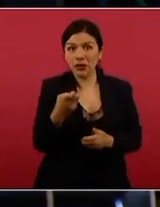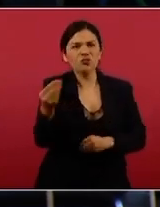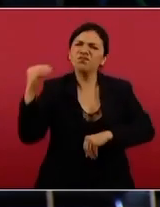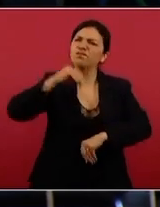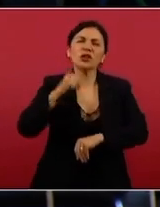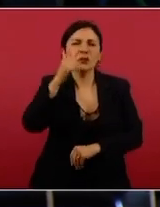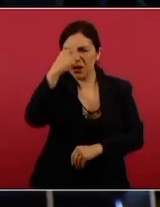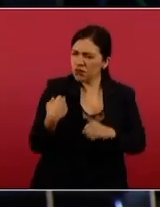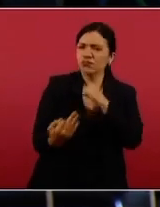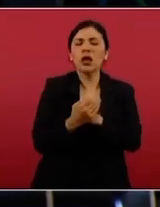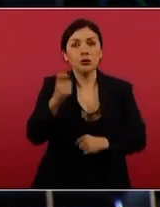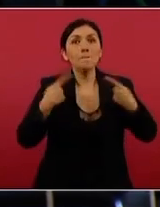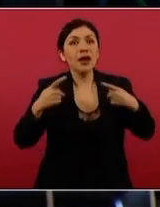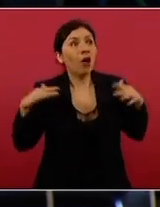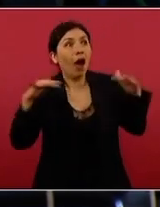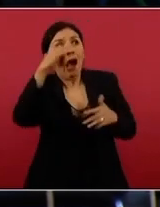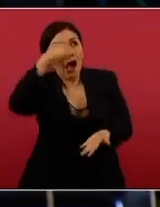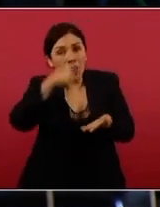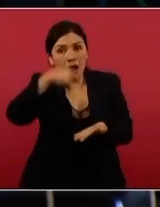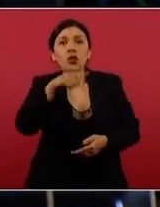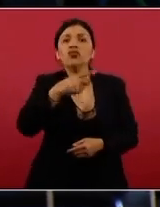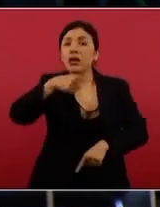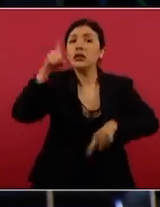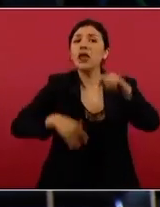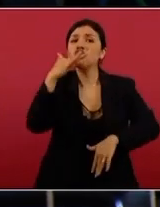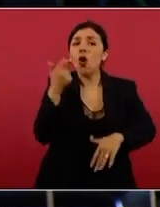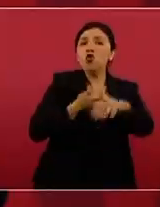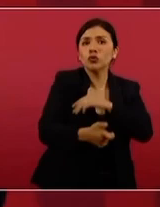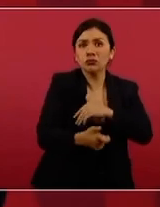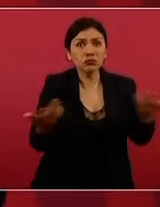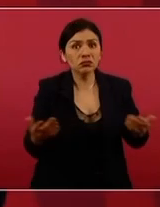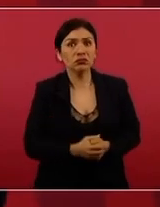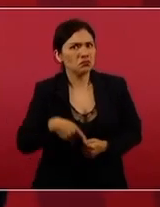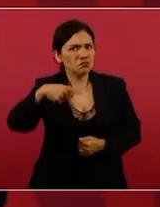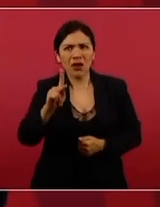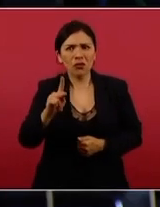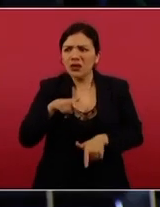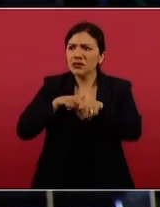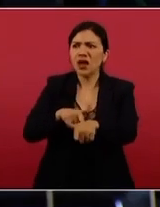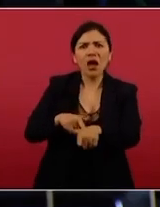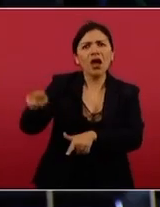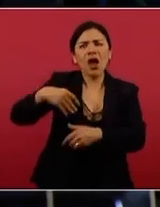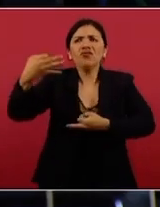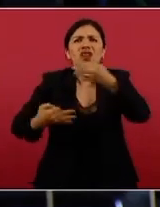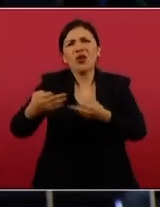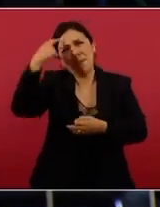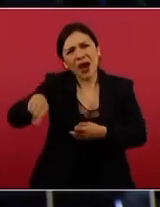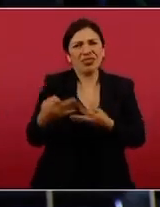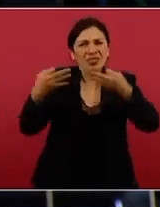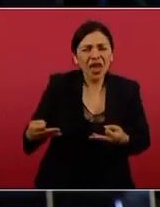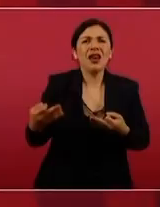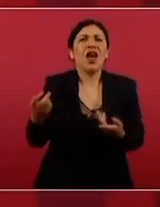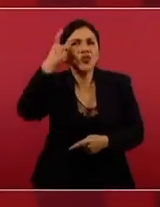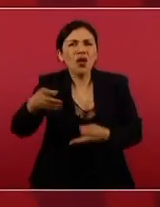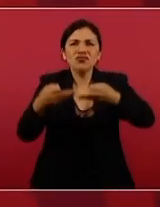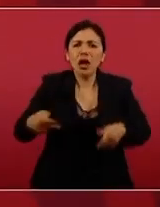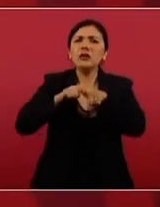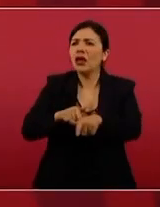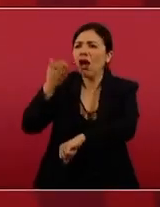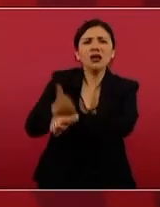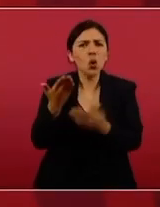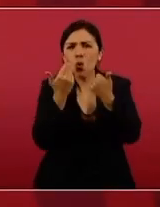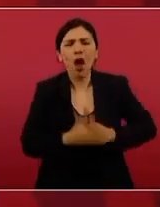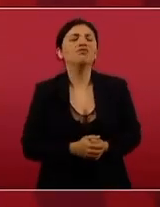una bandera siempre de usted y fue por la que mucha gente creyó en usted, es que iba a combatir la corrupción y la impunidad. Ah, Pero la impunidad impera en los tribunales agrarios y en la propiedad agraria. Sí, sí, sí,